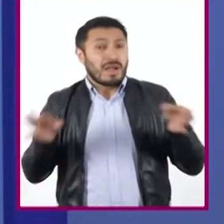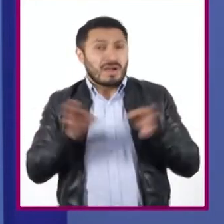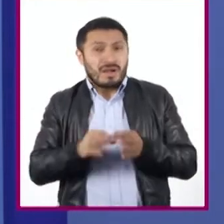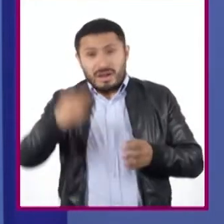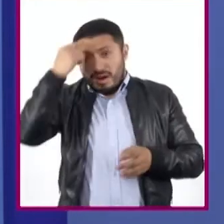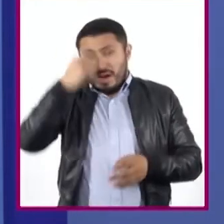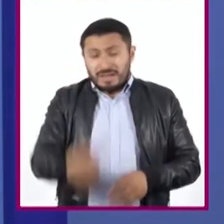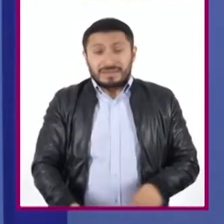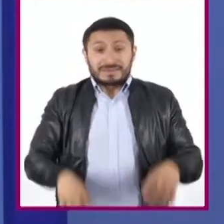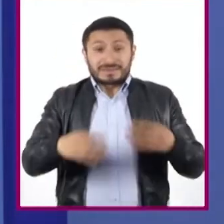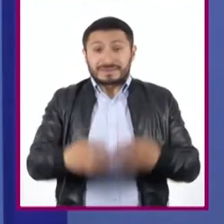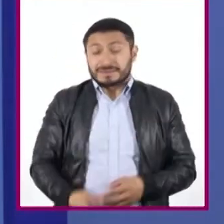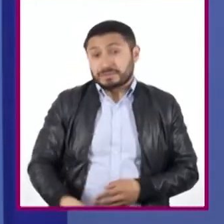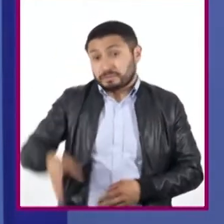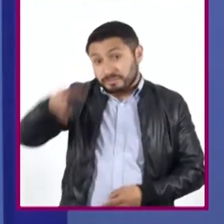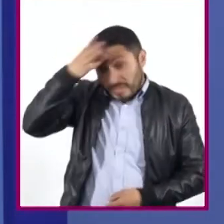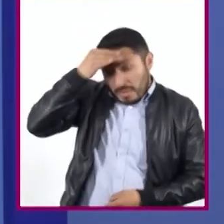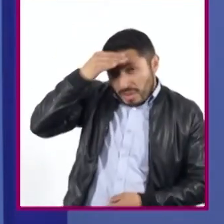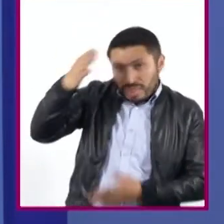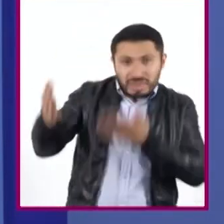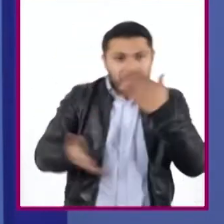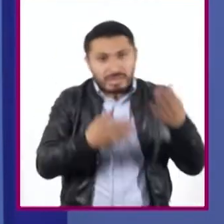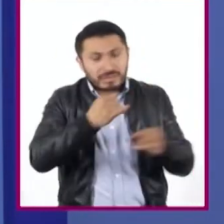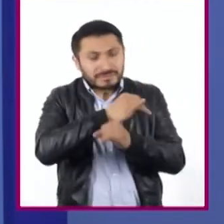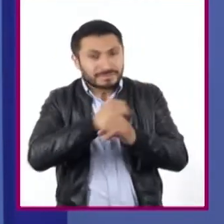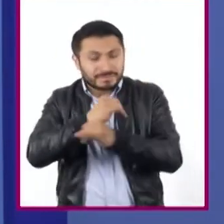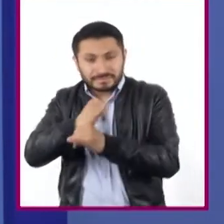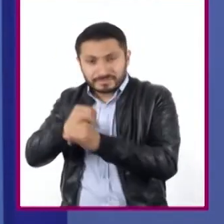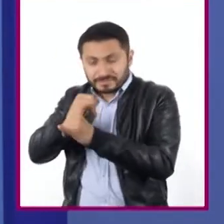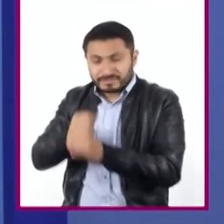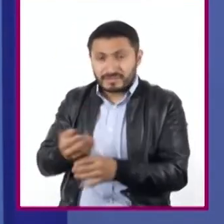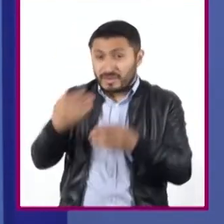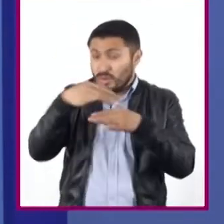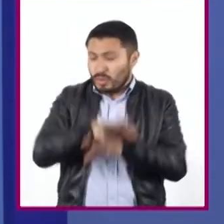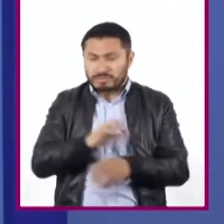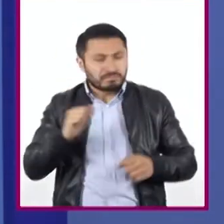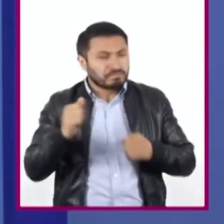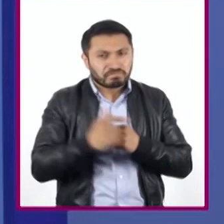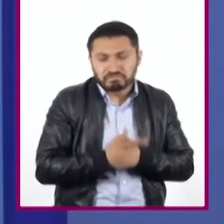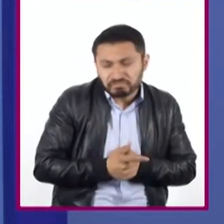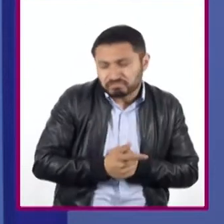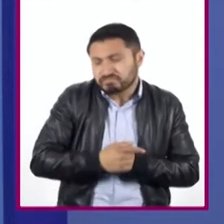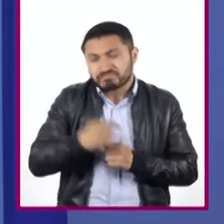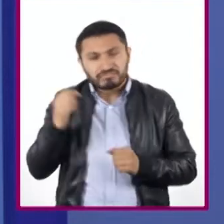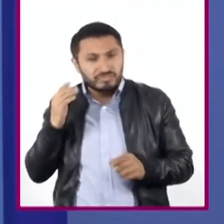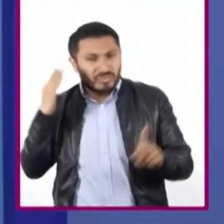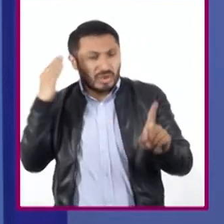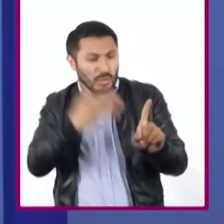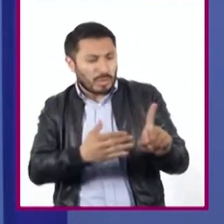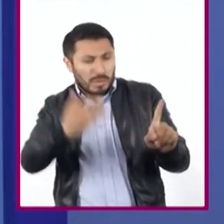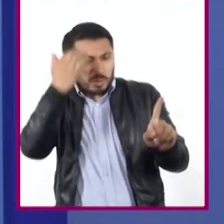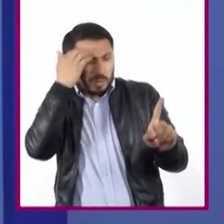muy útil que proporciona datos respecto a algo que queremos conocer.